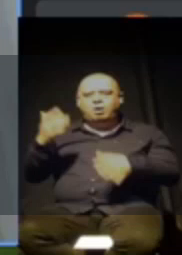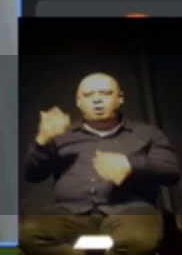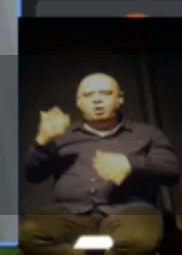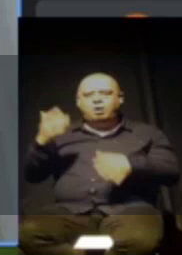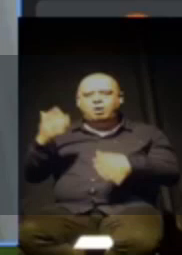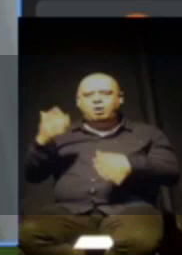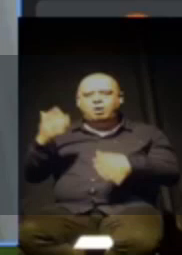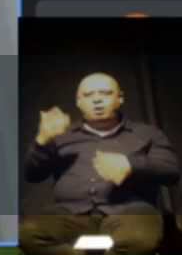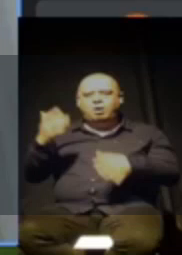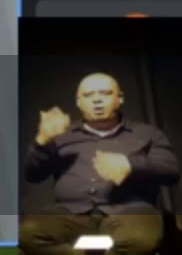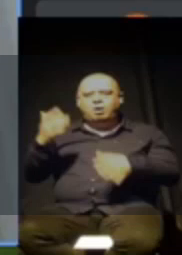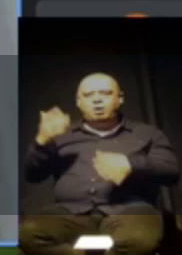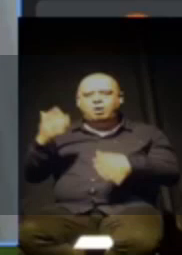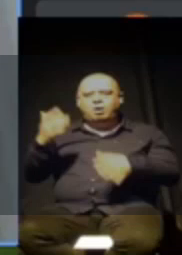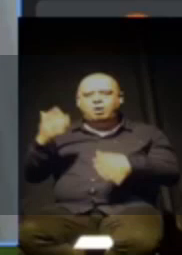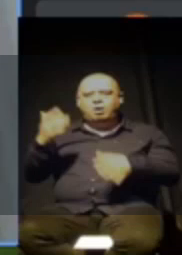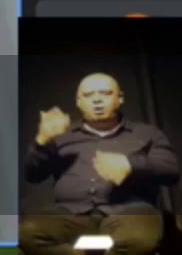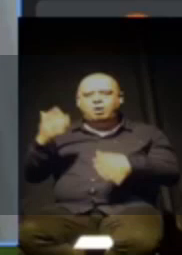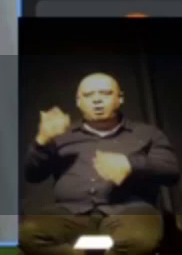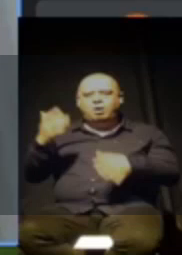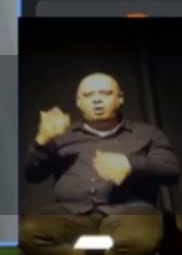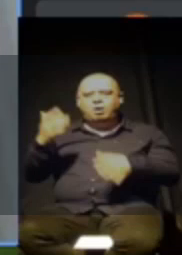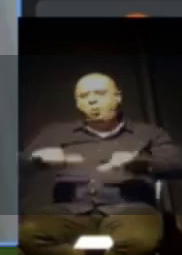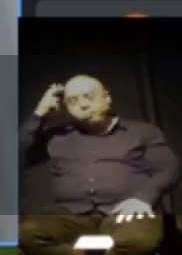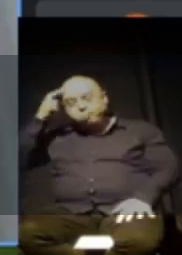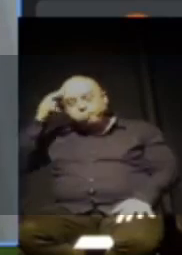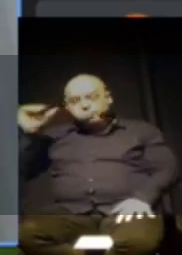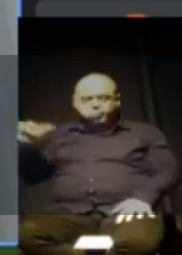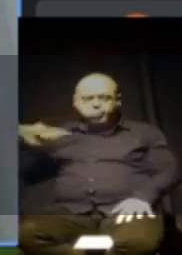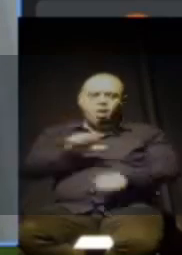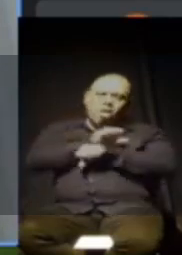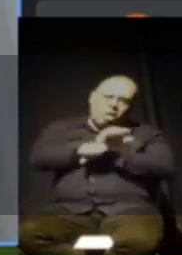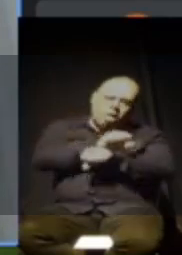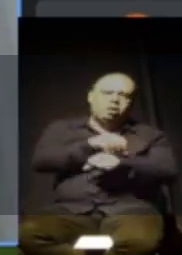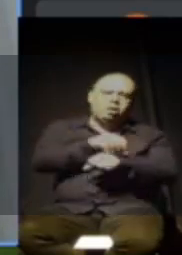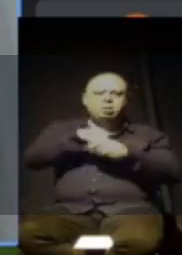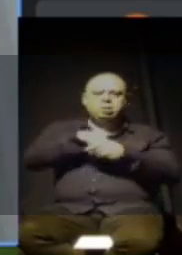simultánea a la aparición de prácticas imperiales inéditas que adopta